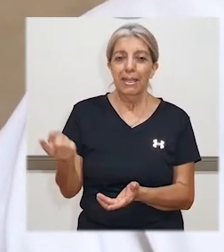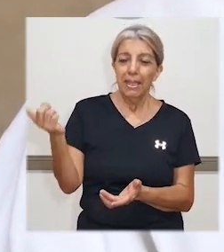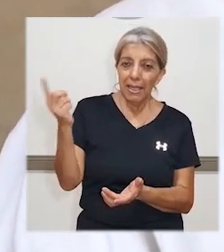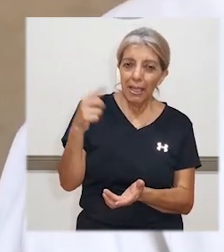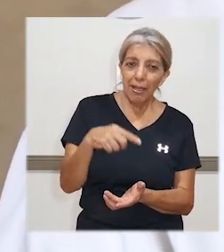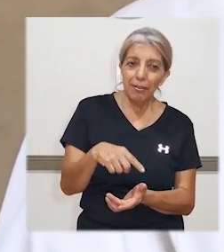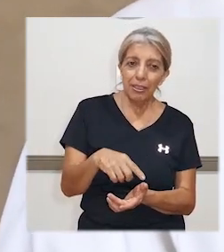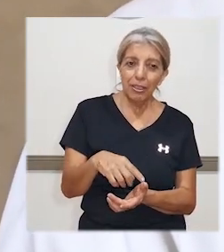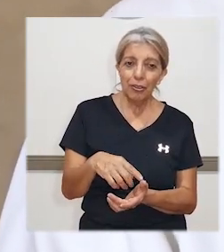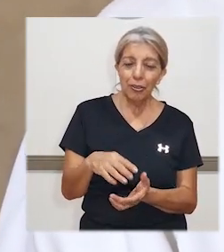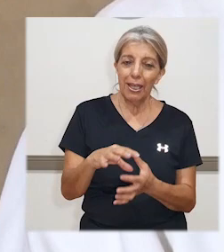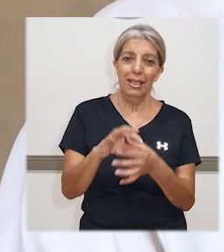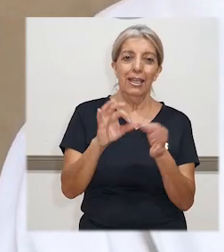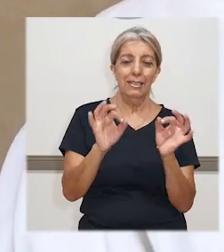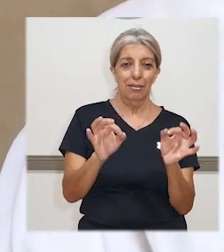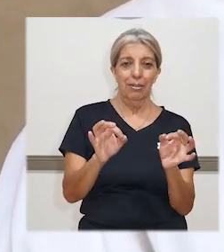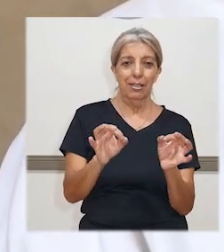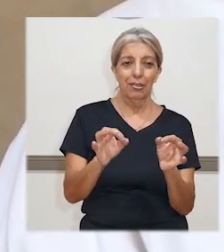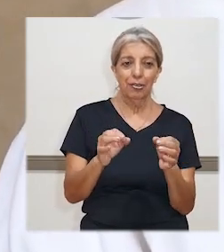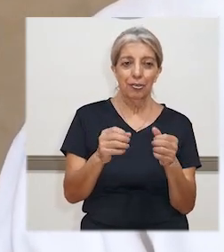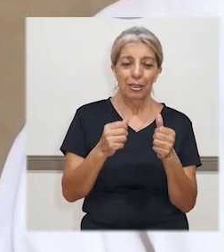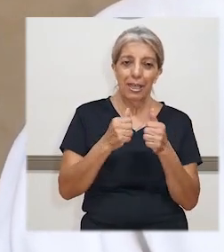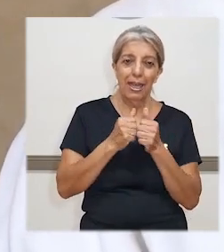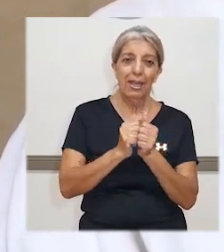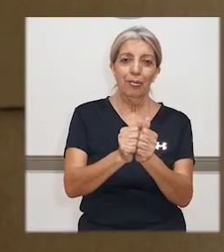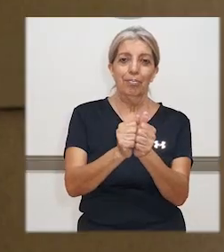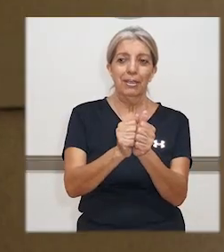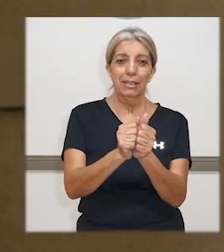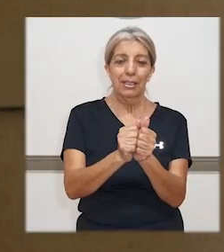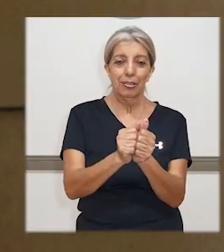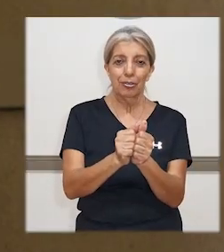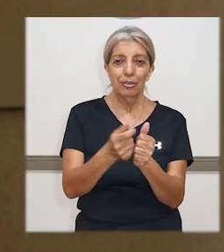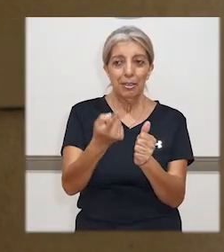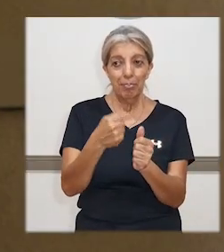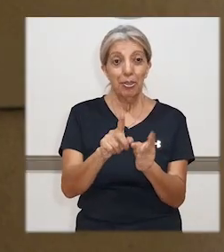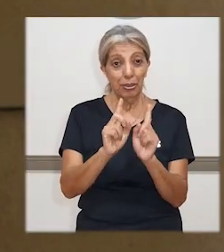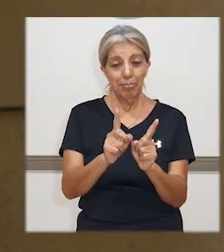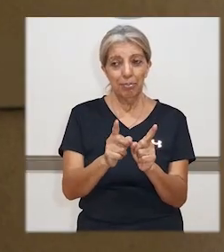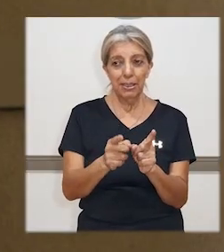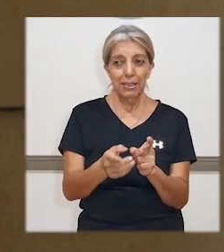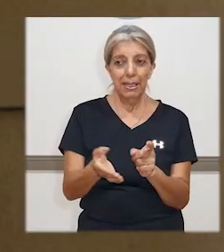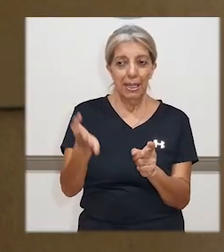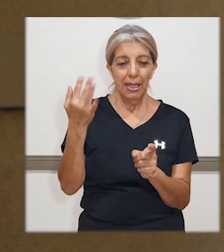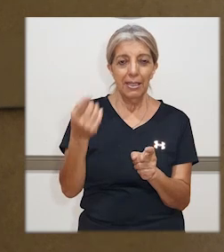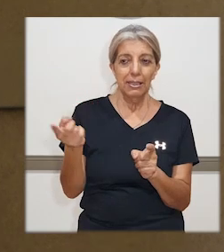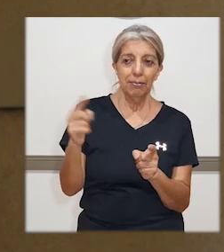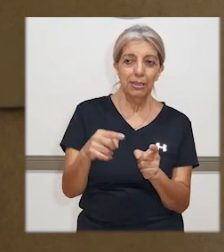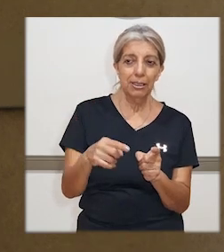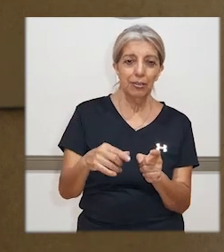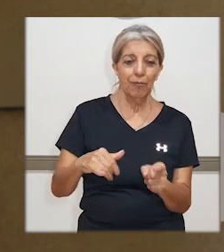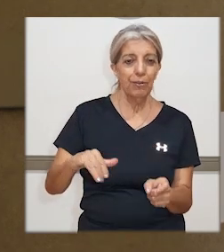y para destruir. Estos falsos pastores se buscan a sí mismos, buscan el beneficio